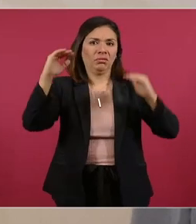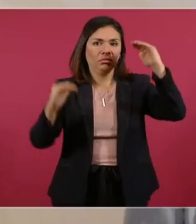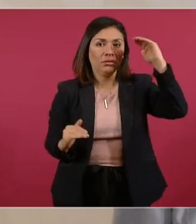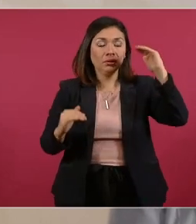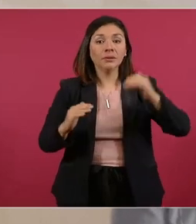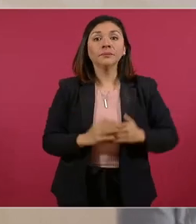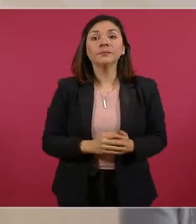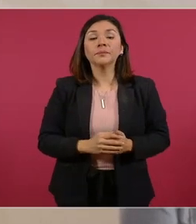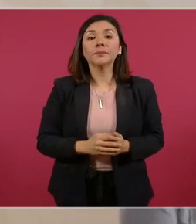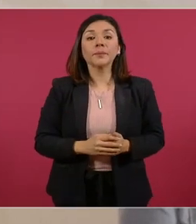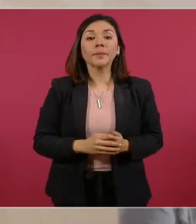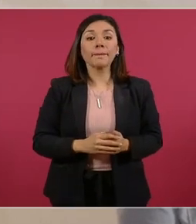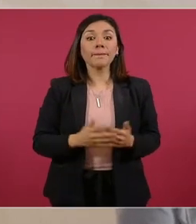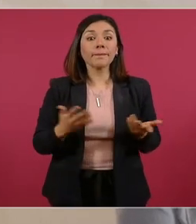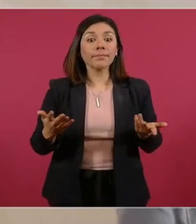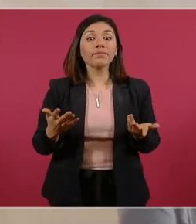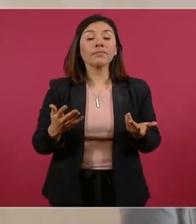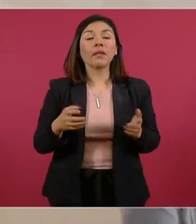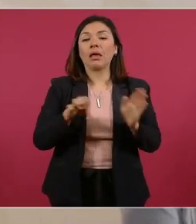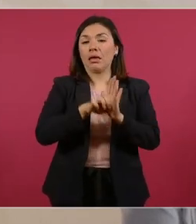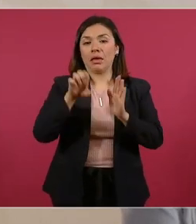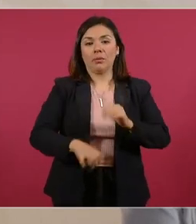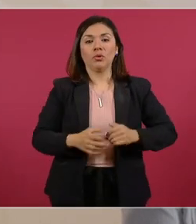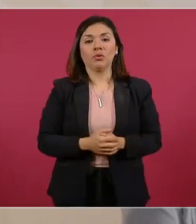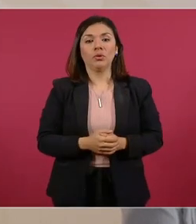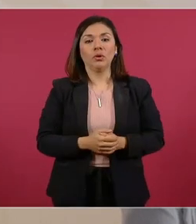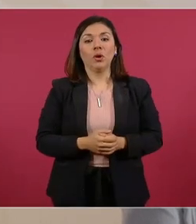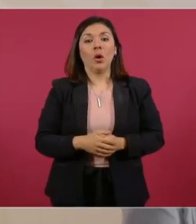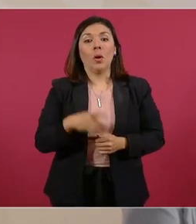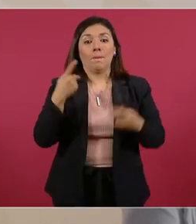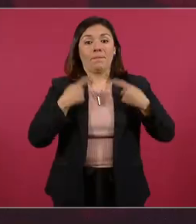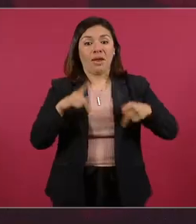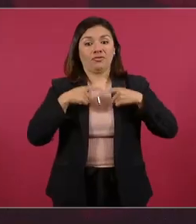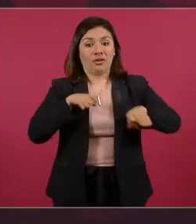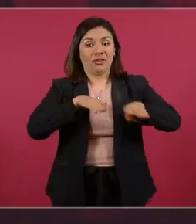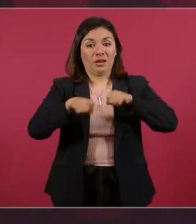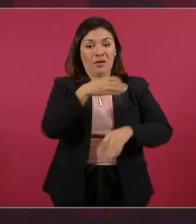al grado de que a un productor de Estados Unidos